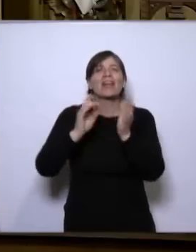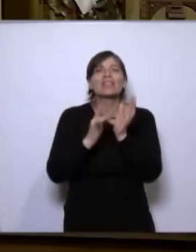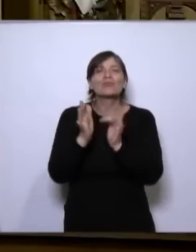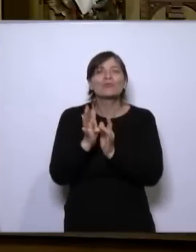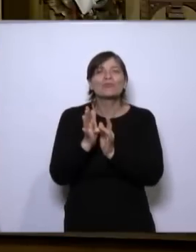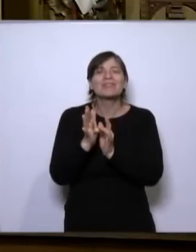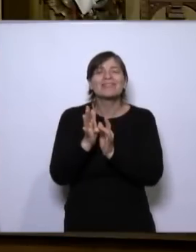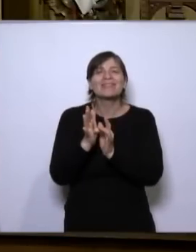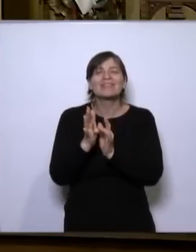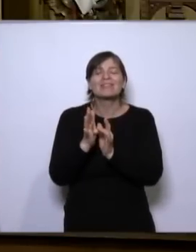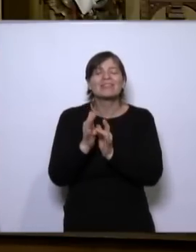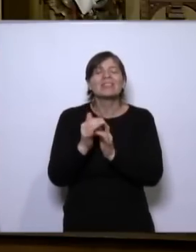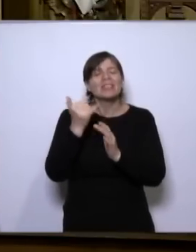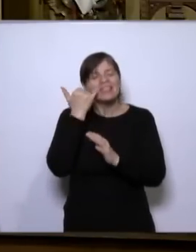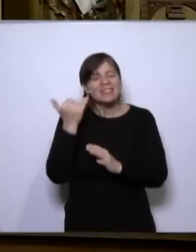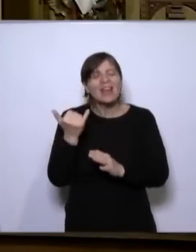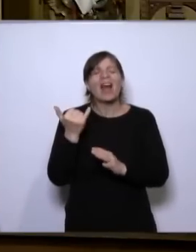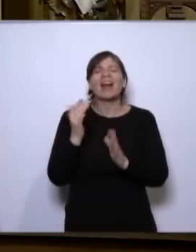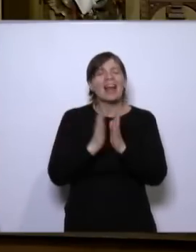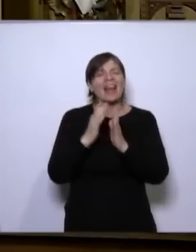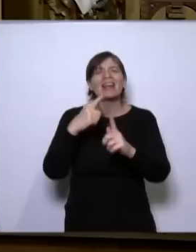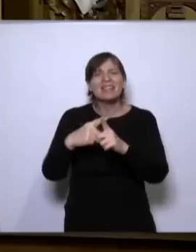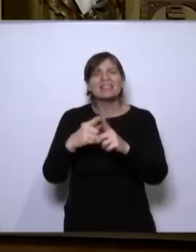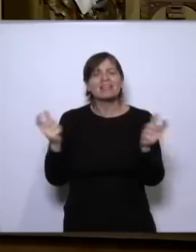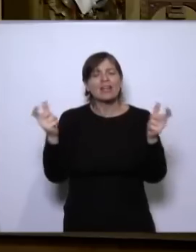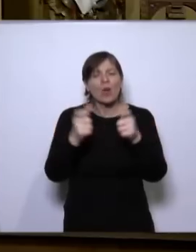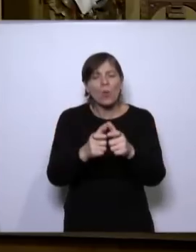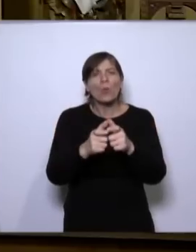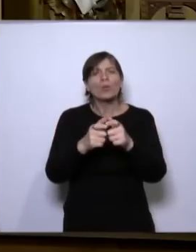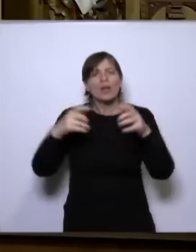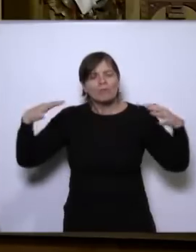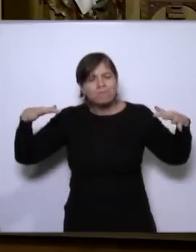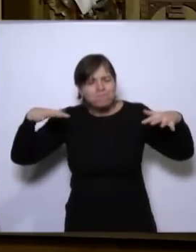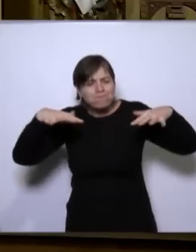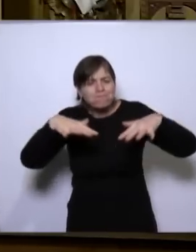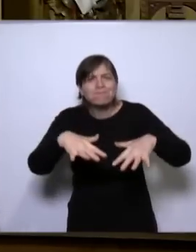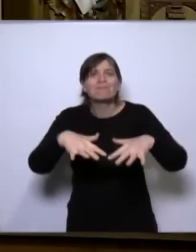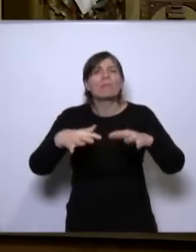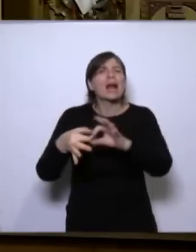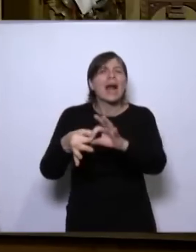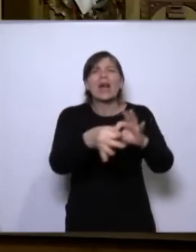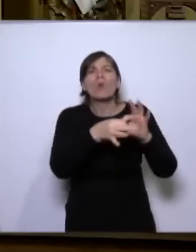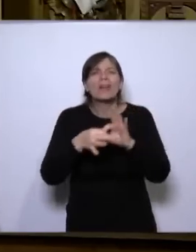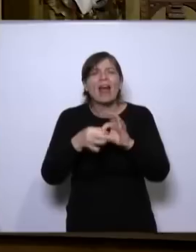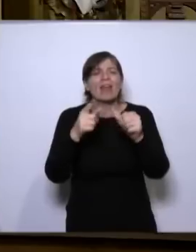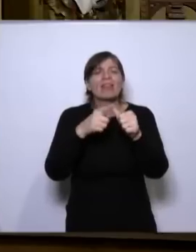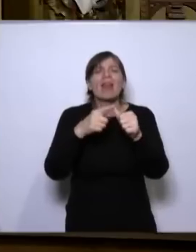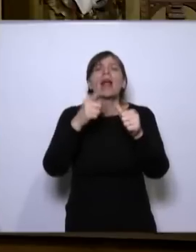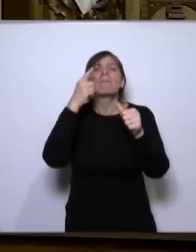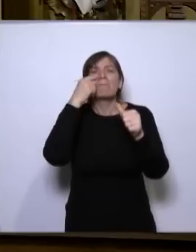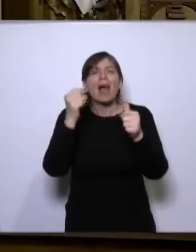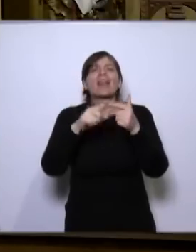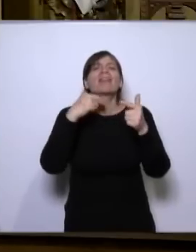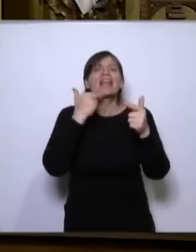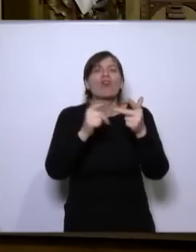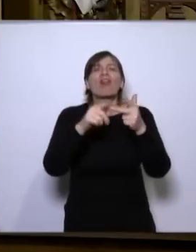y lo es ya que ella se congrega como una muchedumbre reunida por la unidad del Padre y del